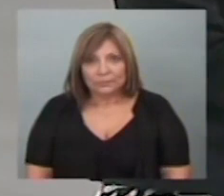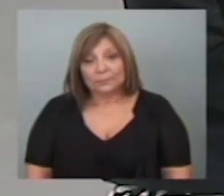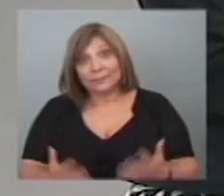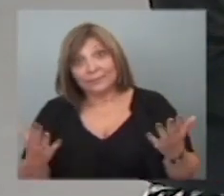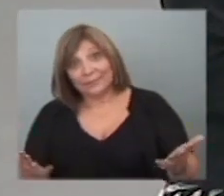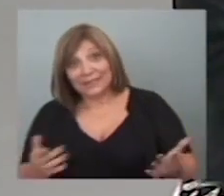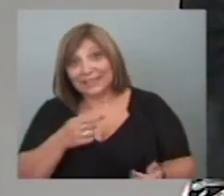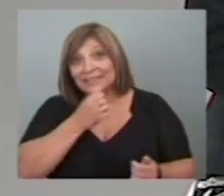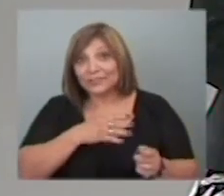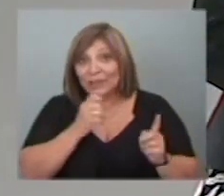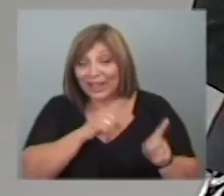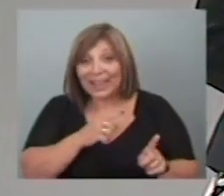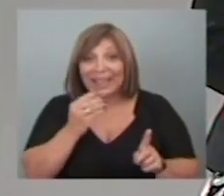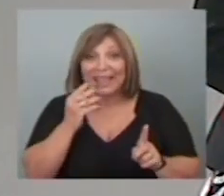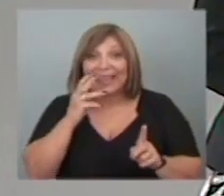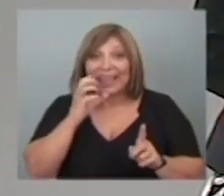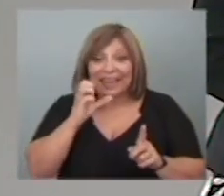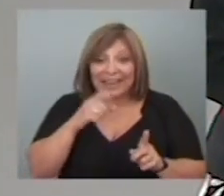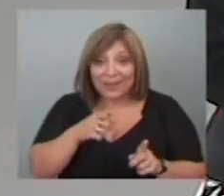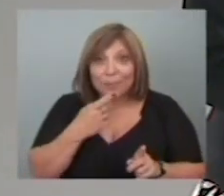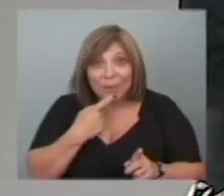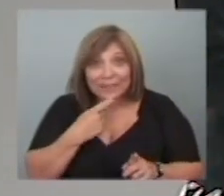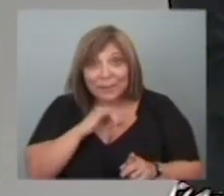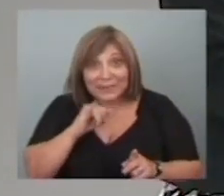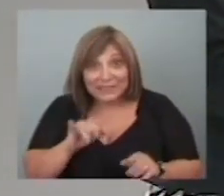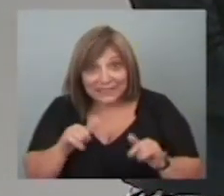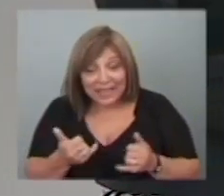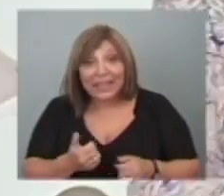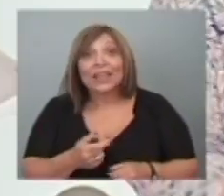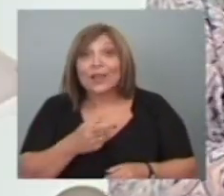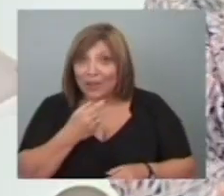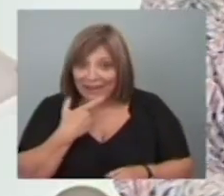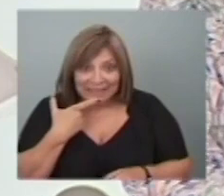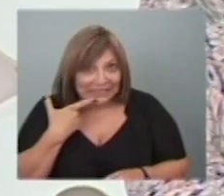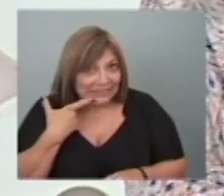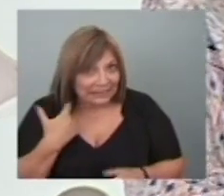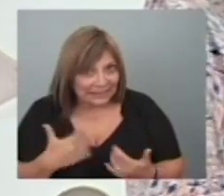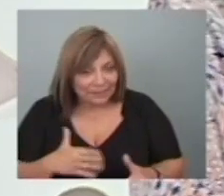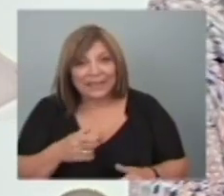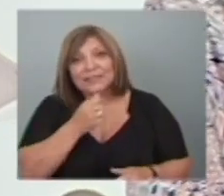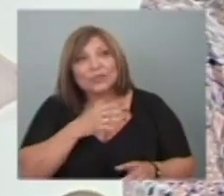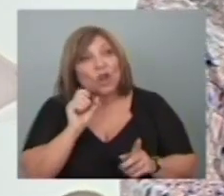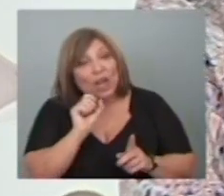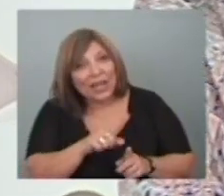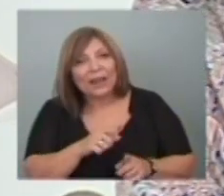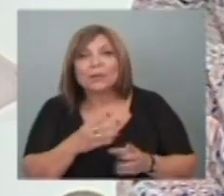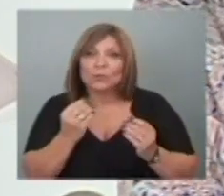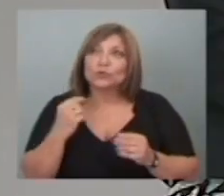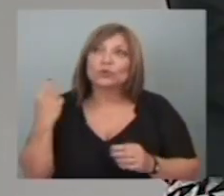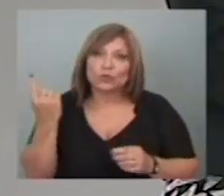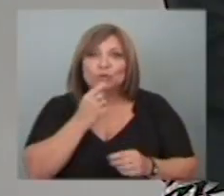Bien, esa era la historia de Quique, Andrea. ¿Probaste la pizza? ¿Llegaste a probar la pizza? Exquisita la pizza, ¿eh? Es la historia personal, pero que refleja la historia de muchos